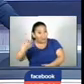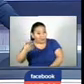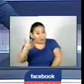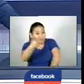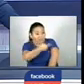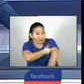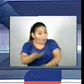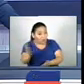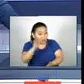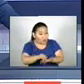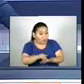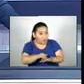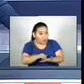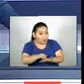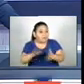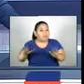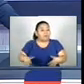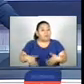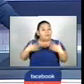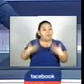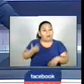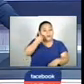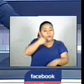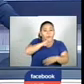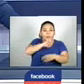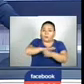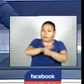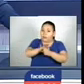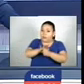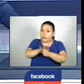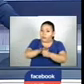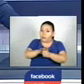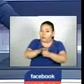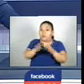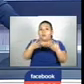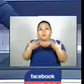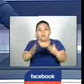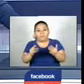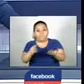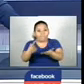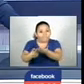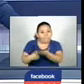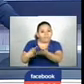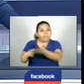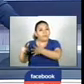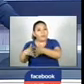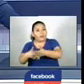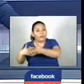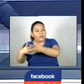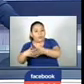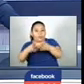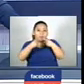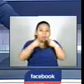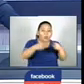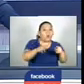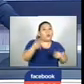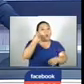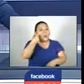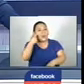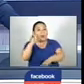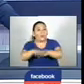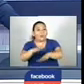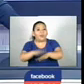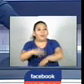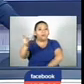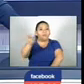necesaria para evitar los fuertes efectos del coronavirus. Entre tanto, las autoridades estadounidenses emitieron una nueva alerta sobre la